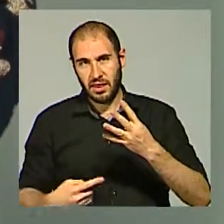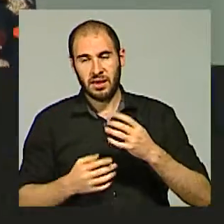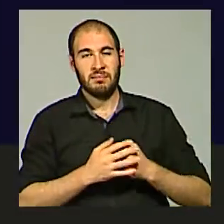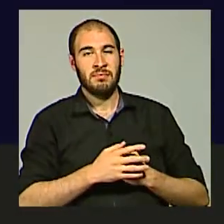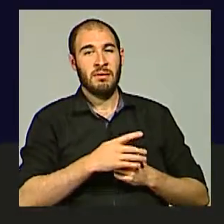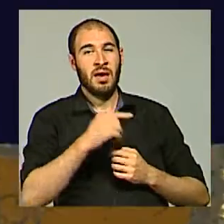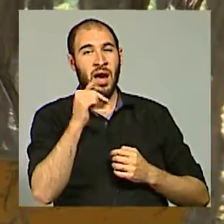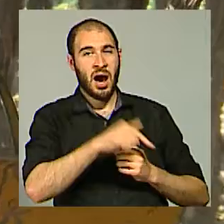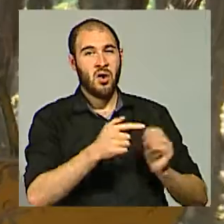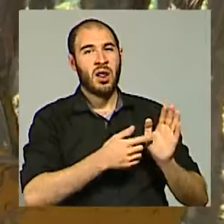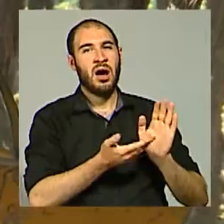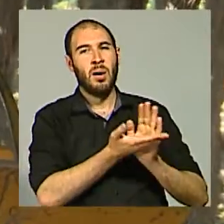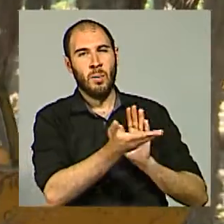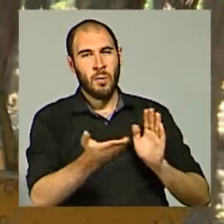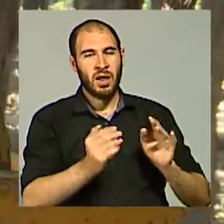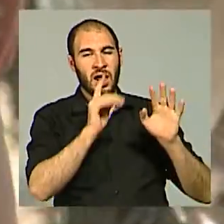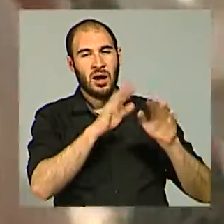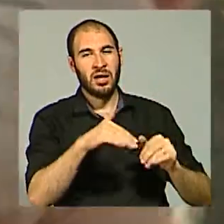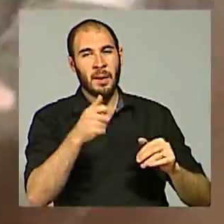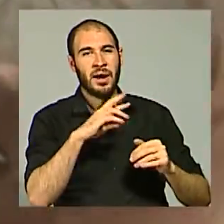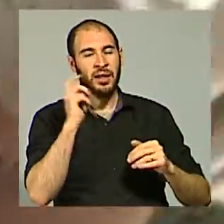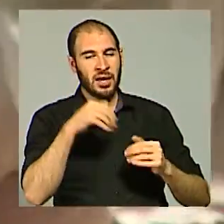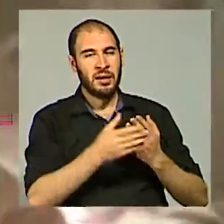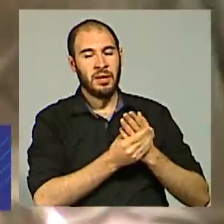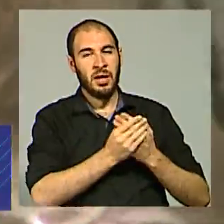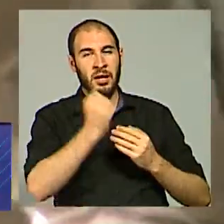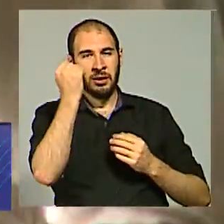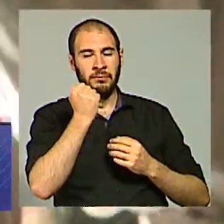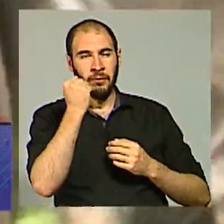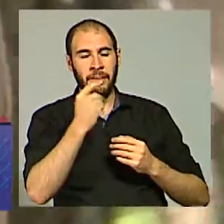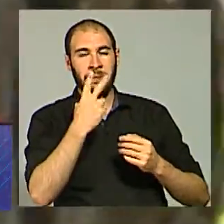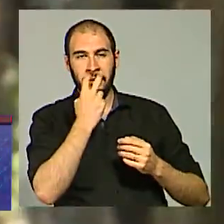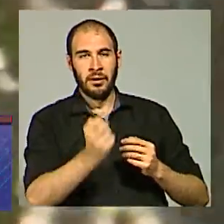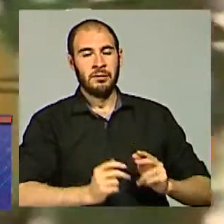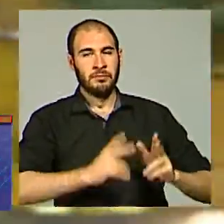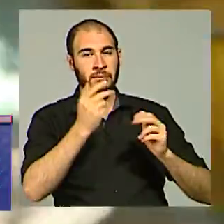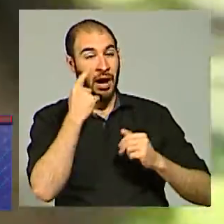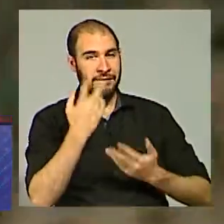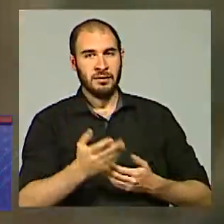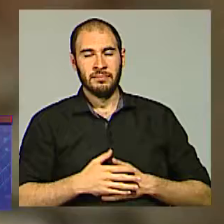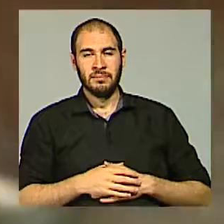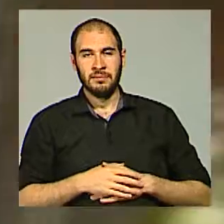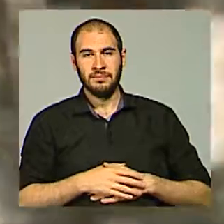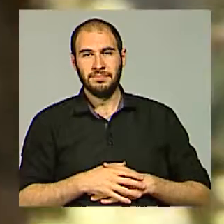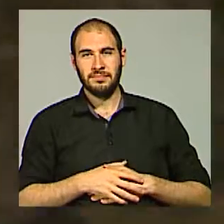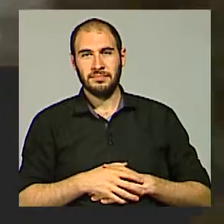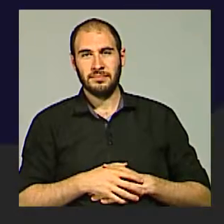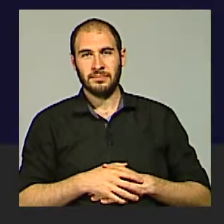es tenemos para compartir con ustedes no está con martín querian ministro de economía energía infraestructura lo escuchamos